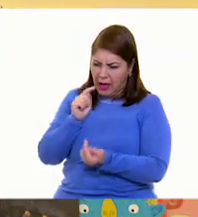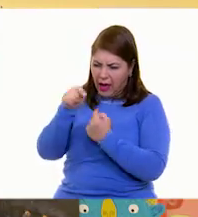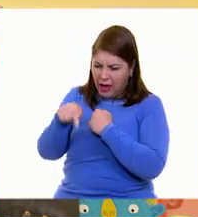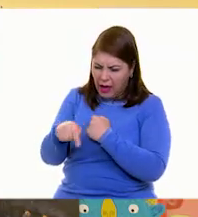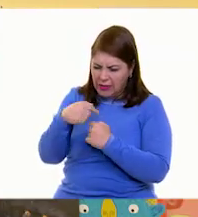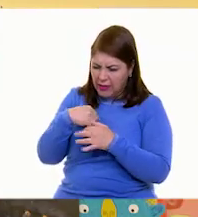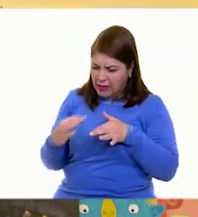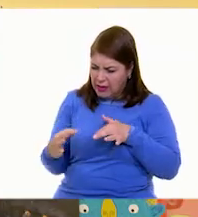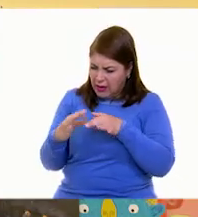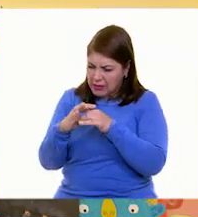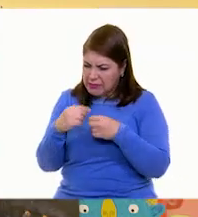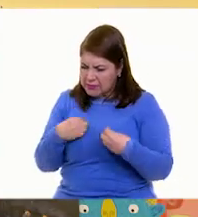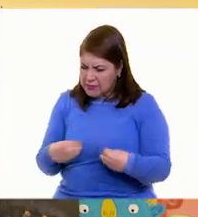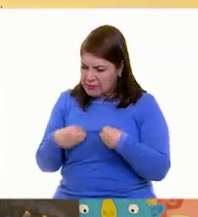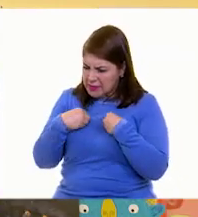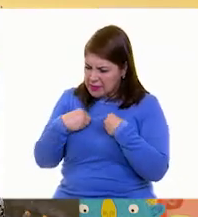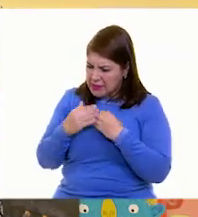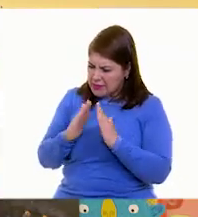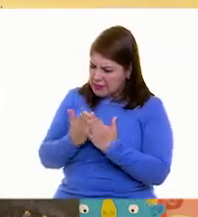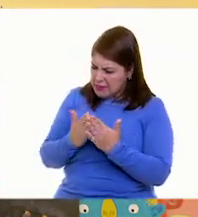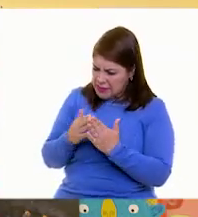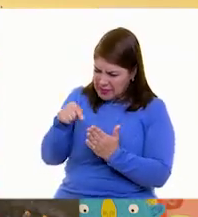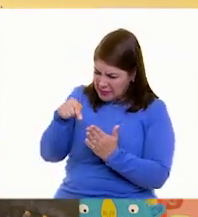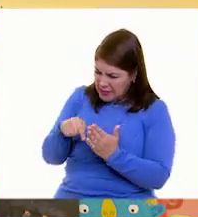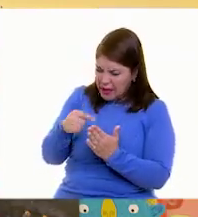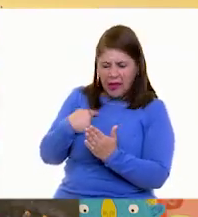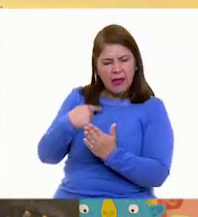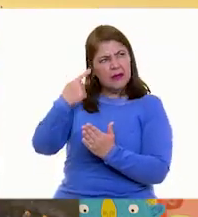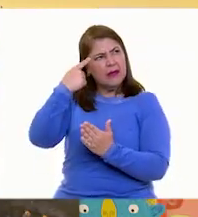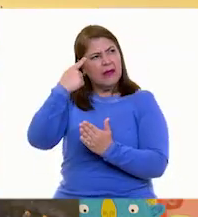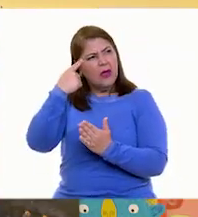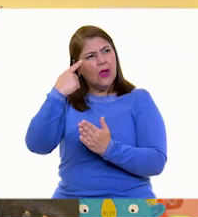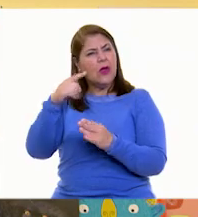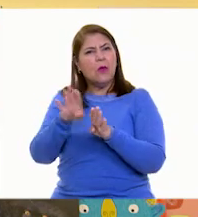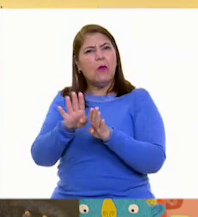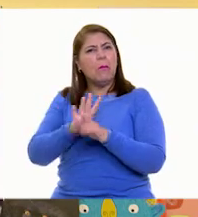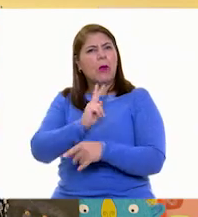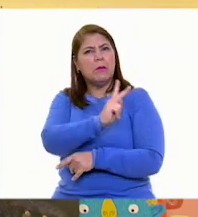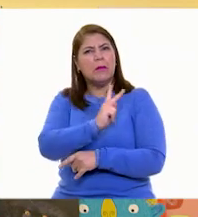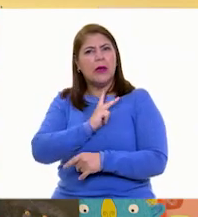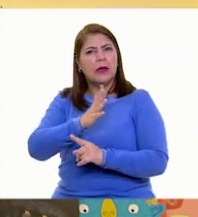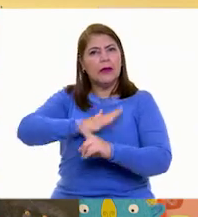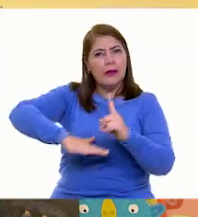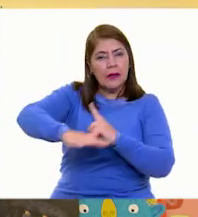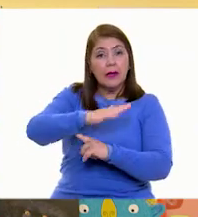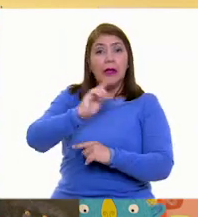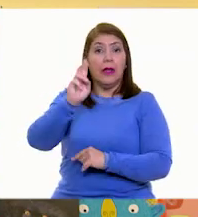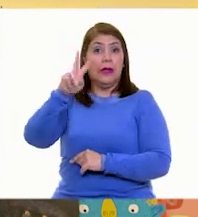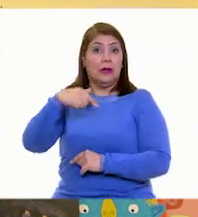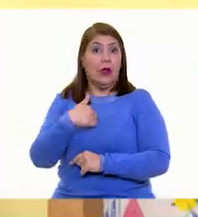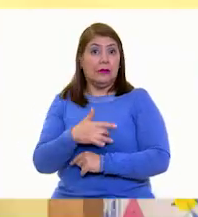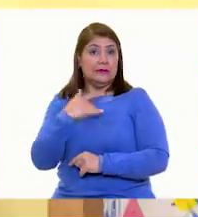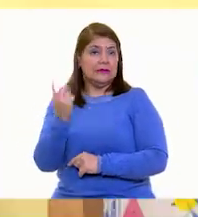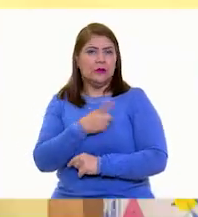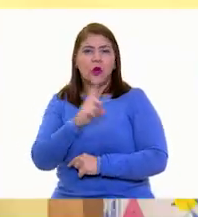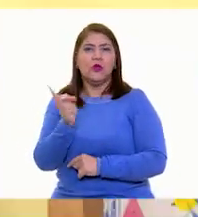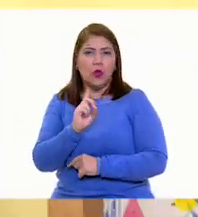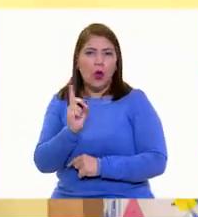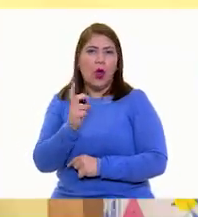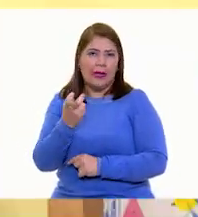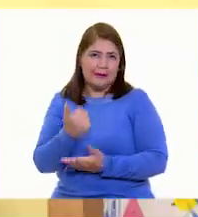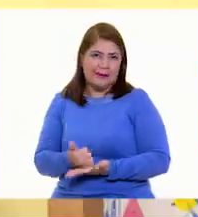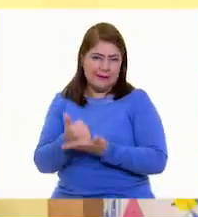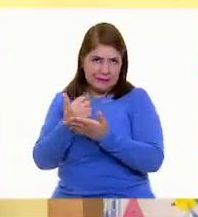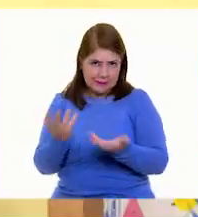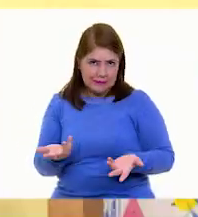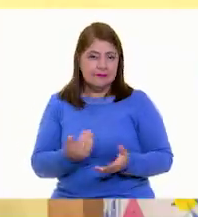propia vida que los ayuda a comprender su lugar en el mundo y a no sentirse solos. Por eso